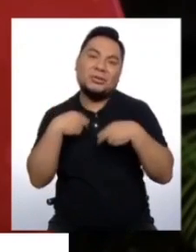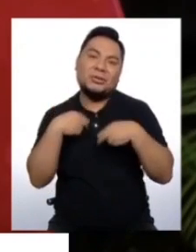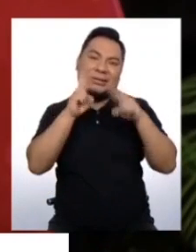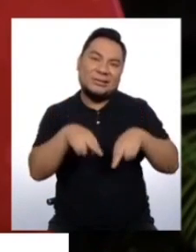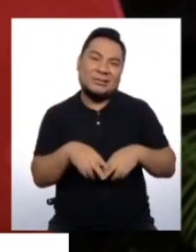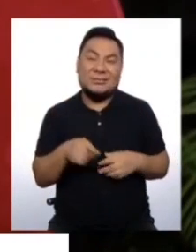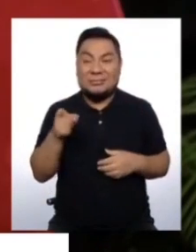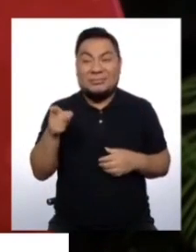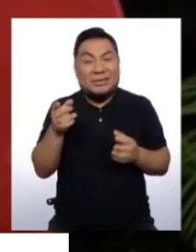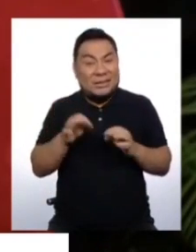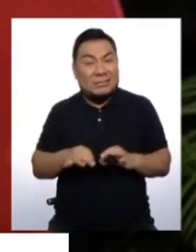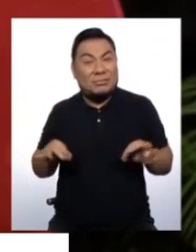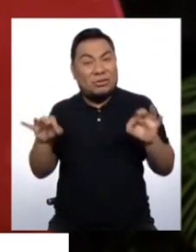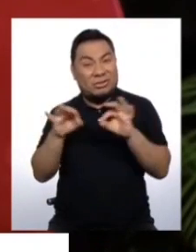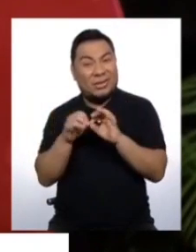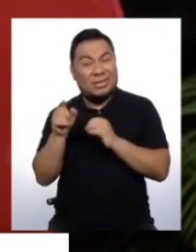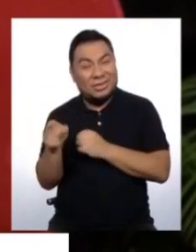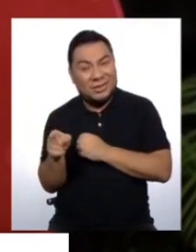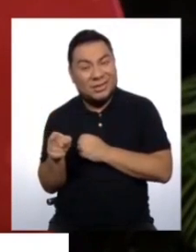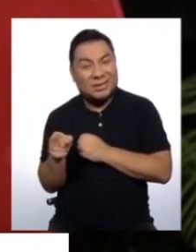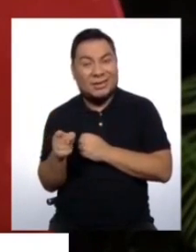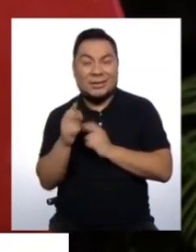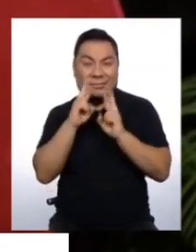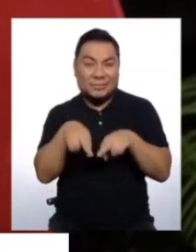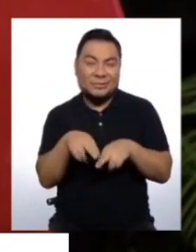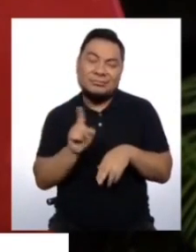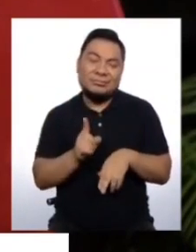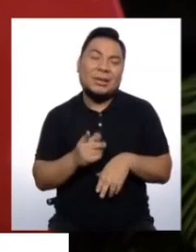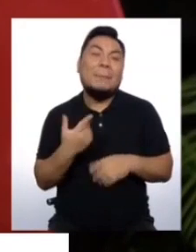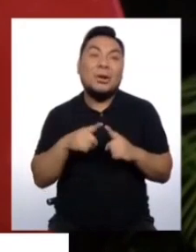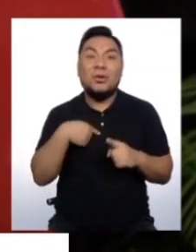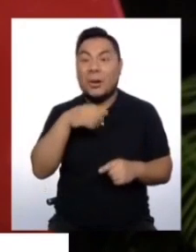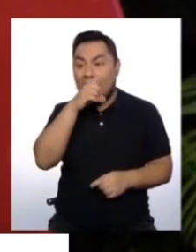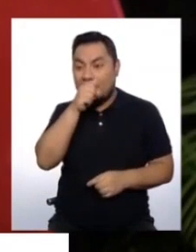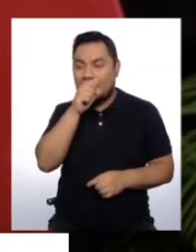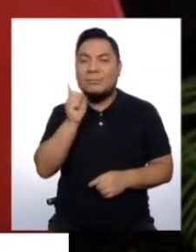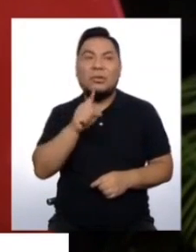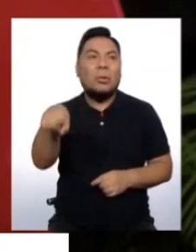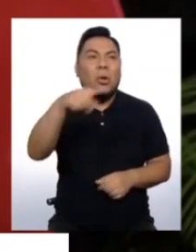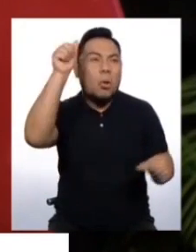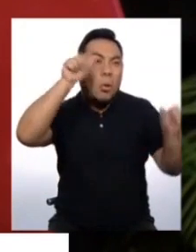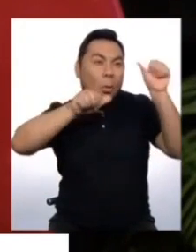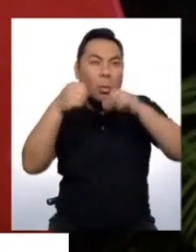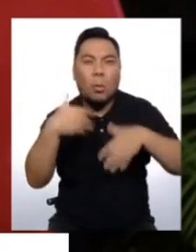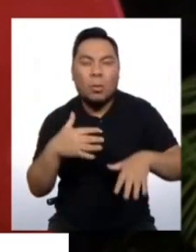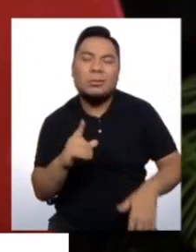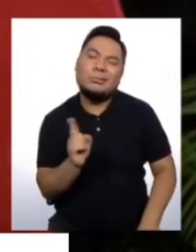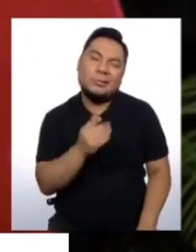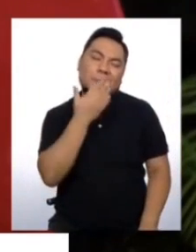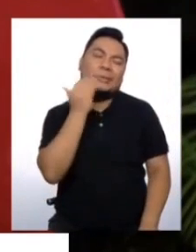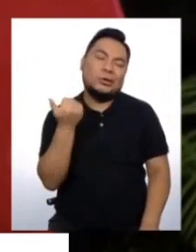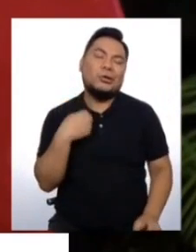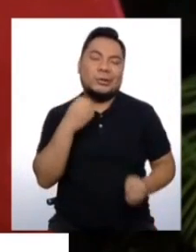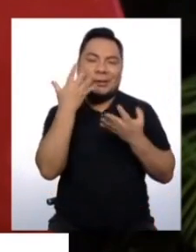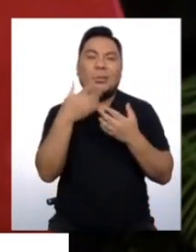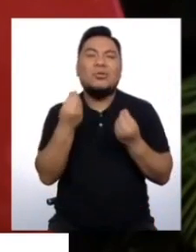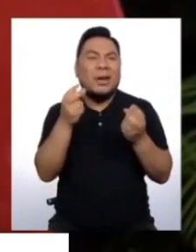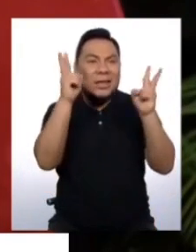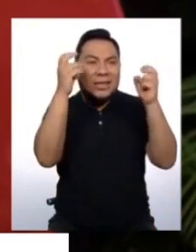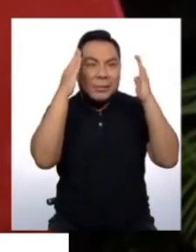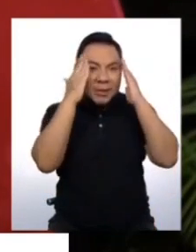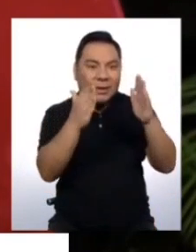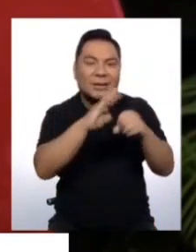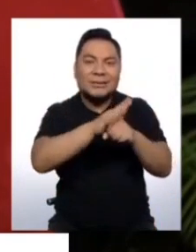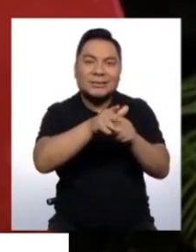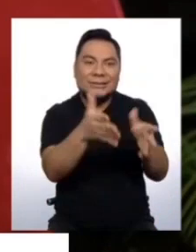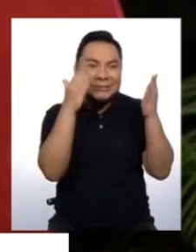diría, mejor no respondo, pero dejaría la duda, porque aquí el tema que estamos viendo es de mucha mayor importancia y complejidad, ¿no? Así